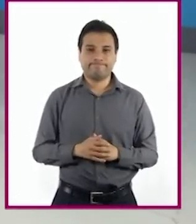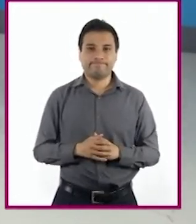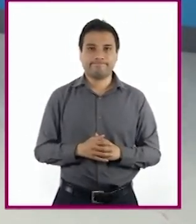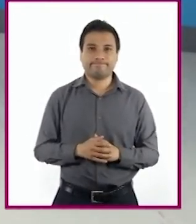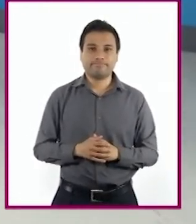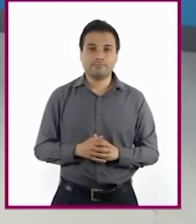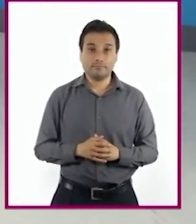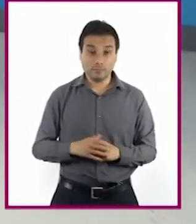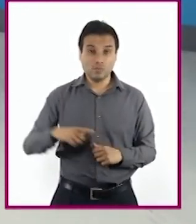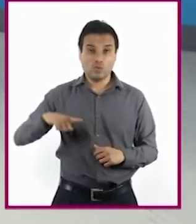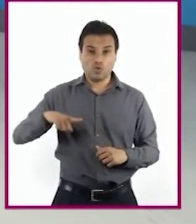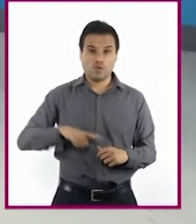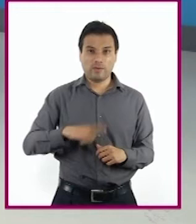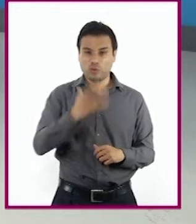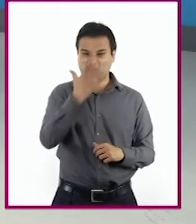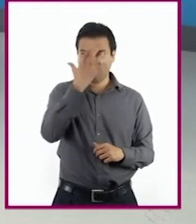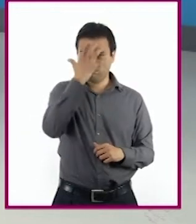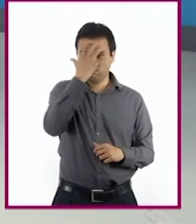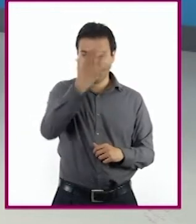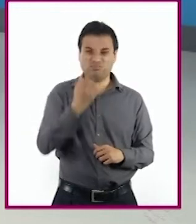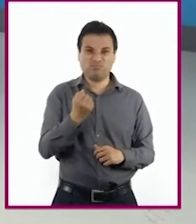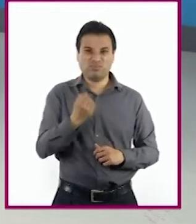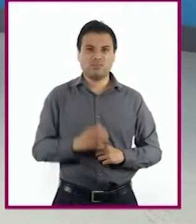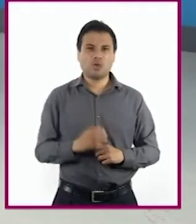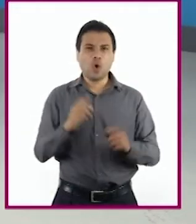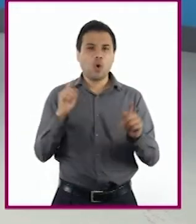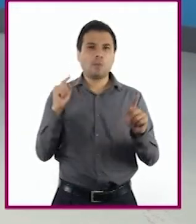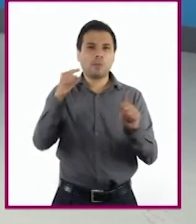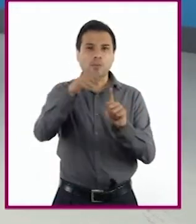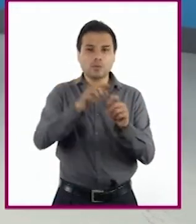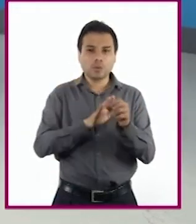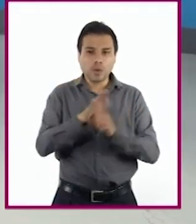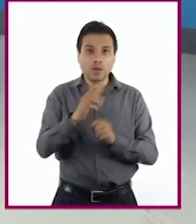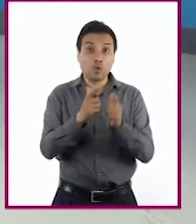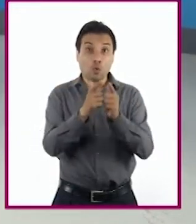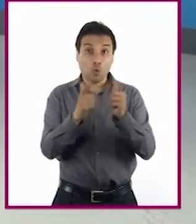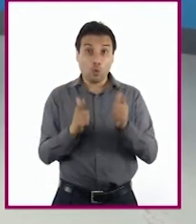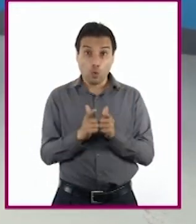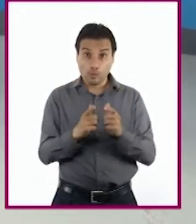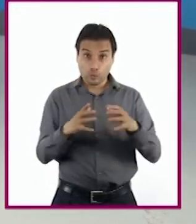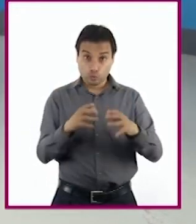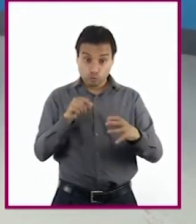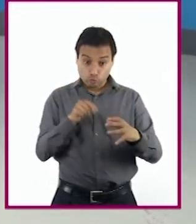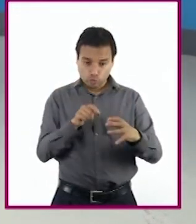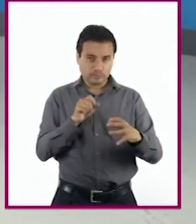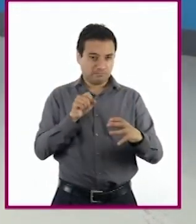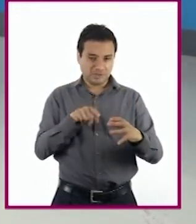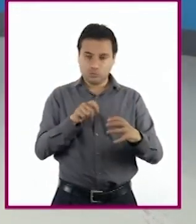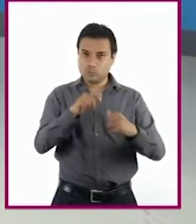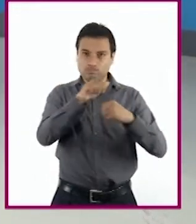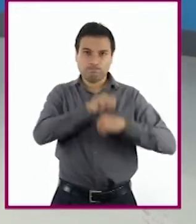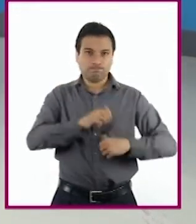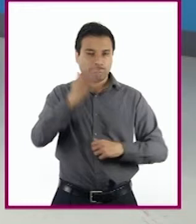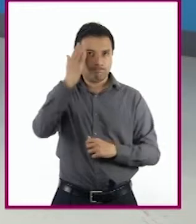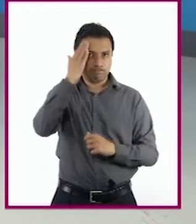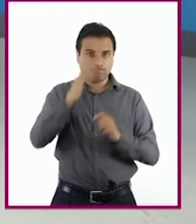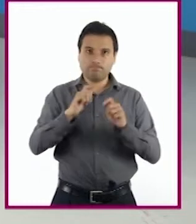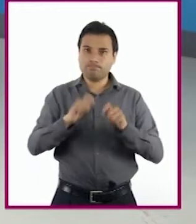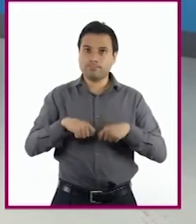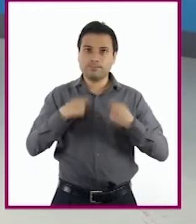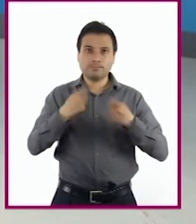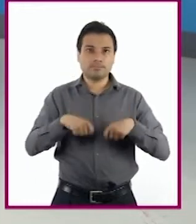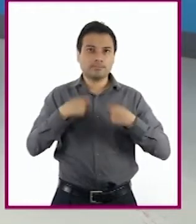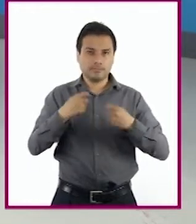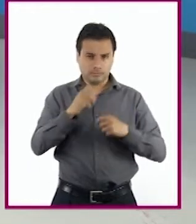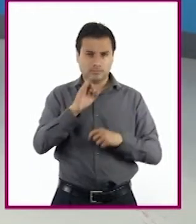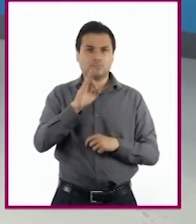los gobiernos autoritarios, la intención es que un grupo se mantenga en el poder, por lo que pueden vulnerar o afectar